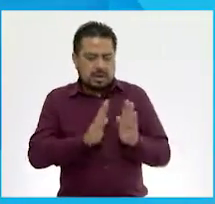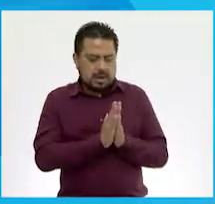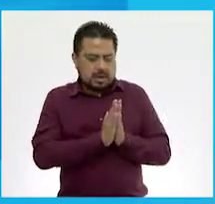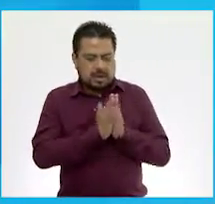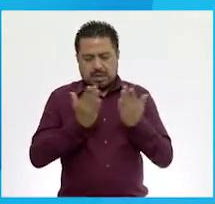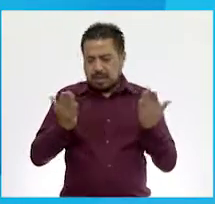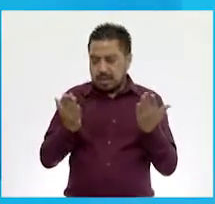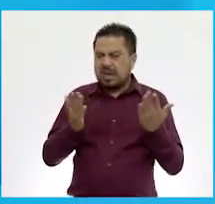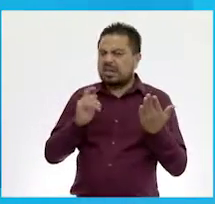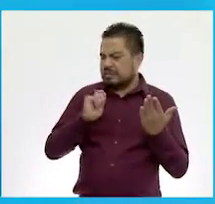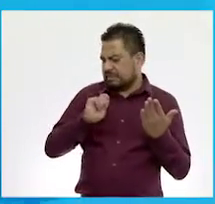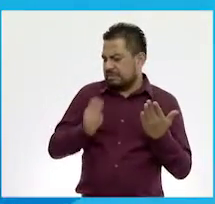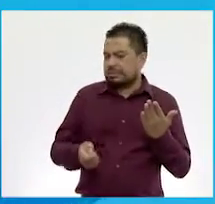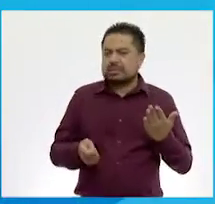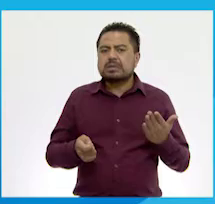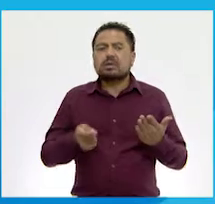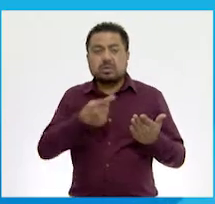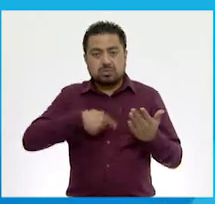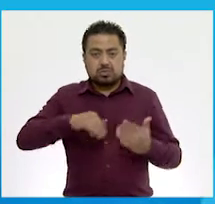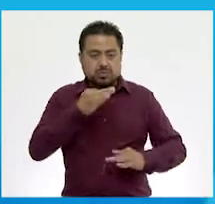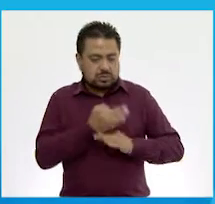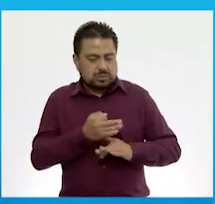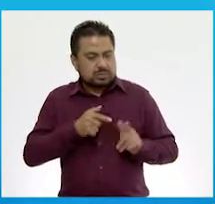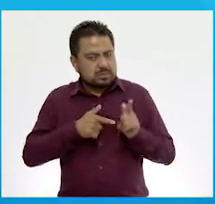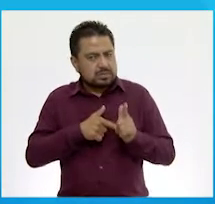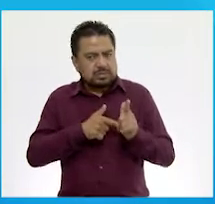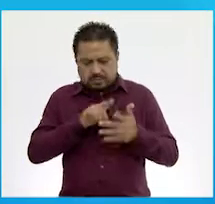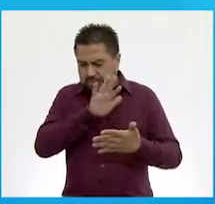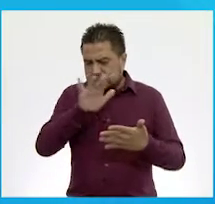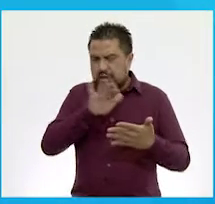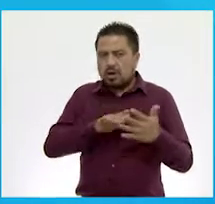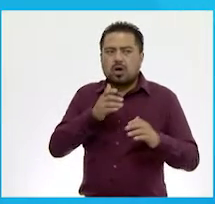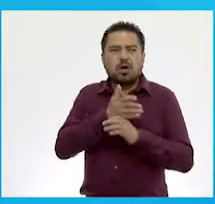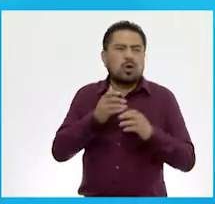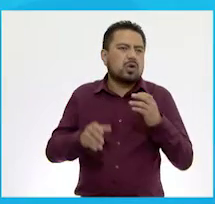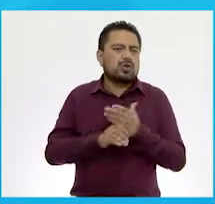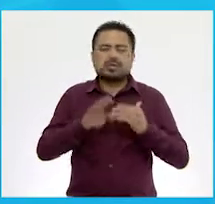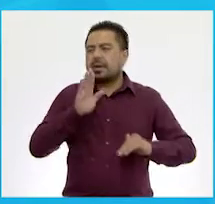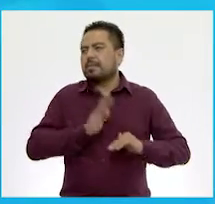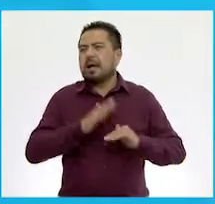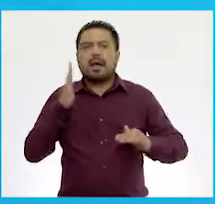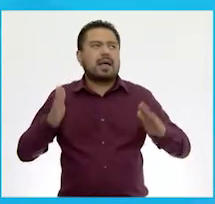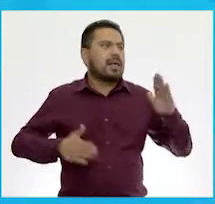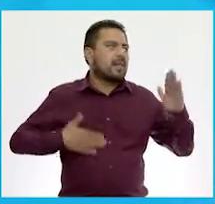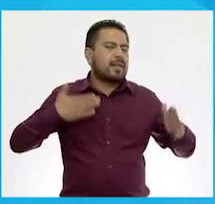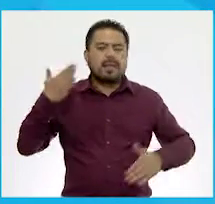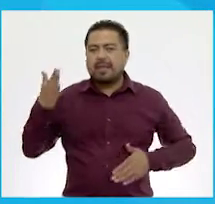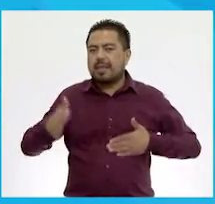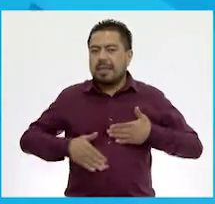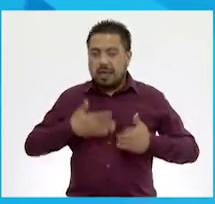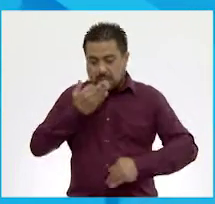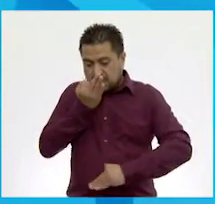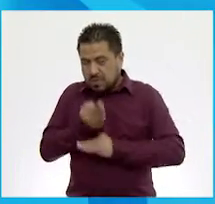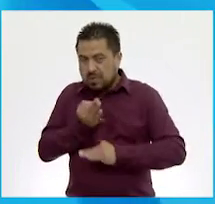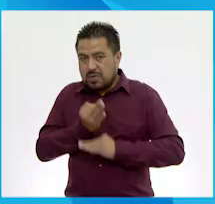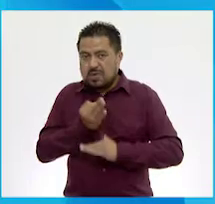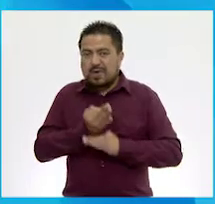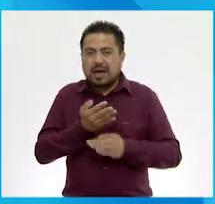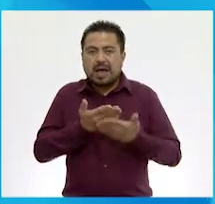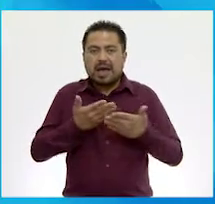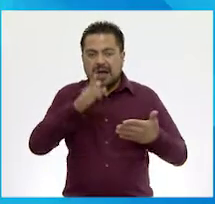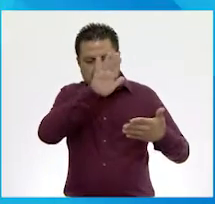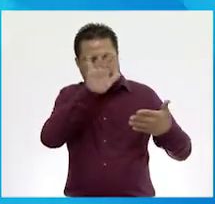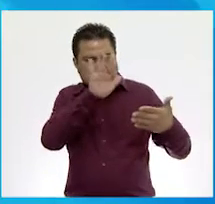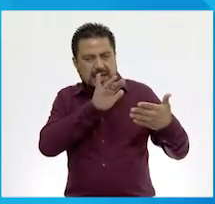abierto, quiere decir que vamos a leer y cosas muy divertidas. Ahorita vamos a